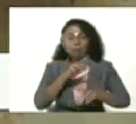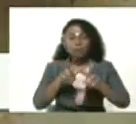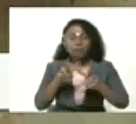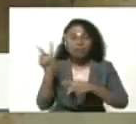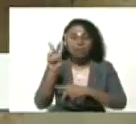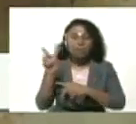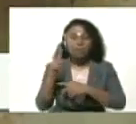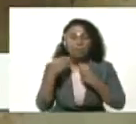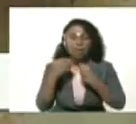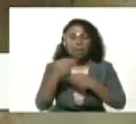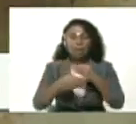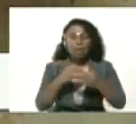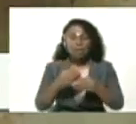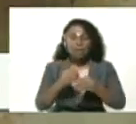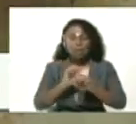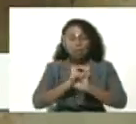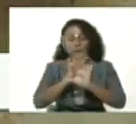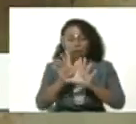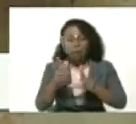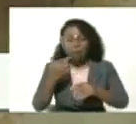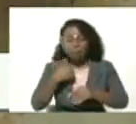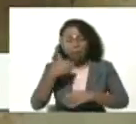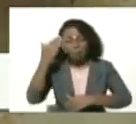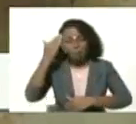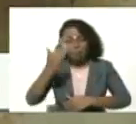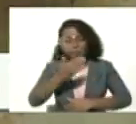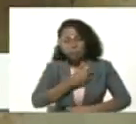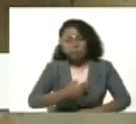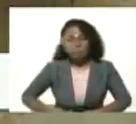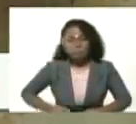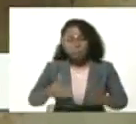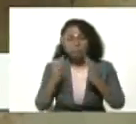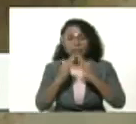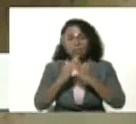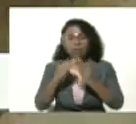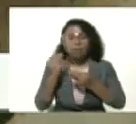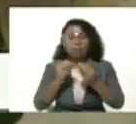Venezuela. Para ser más preciso, mi comandante presidente, urbanismos como Villa